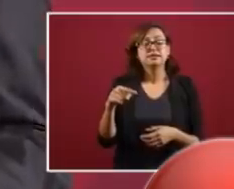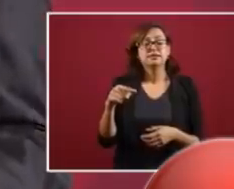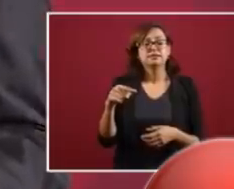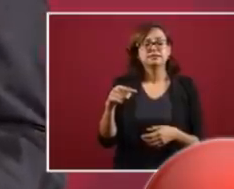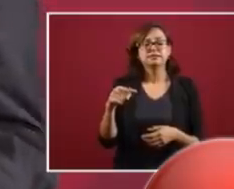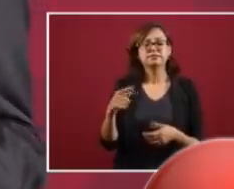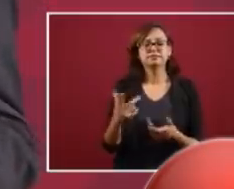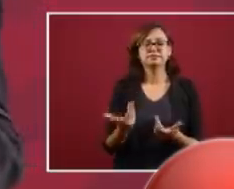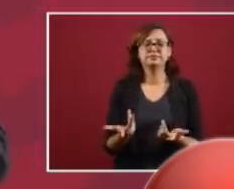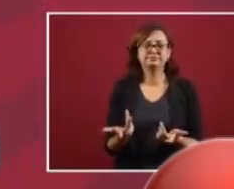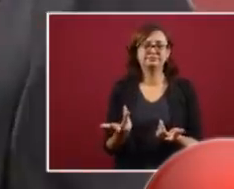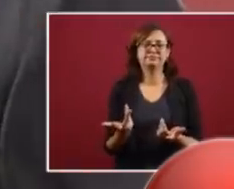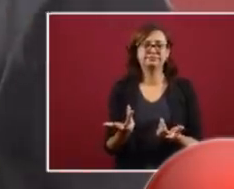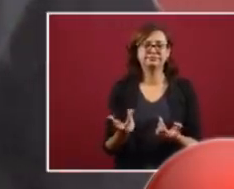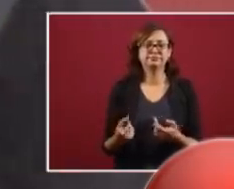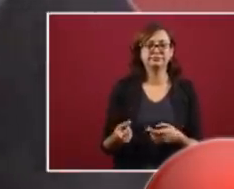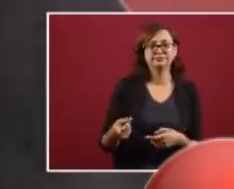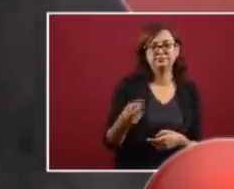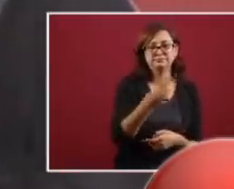dar trato